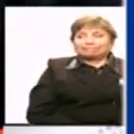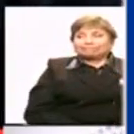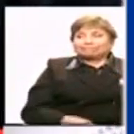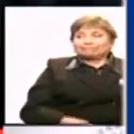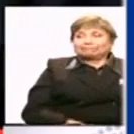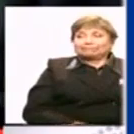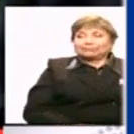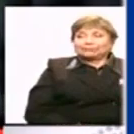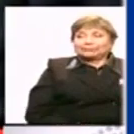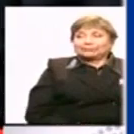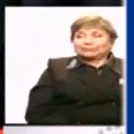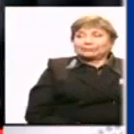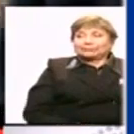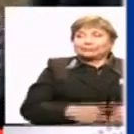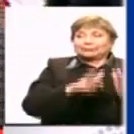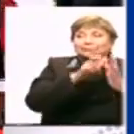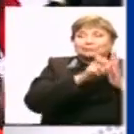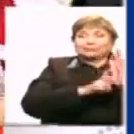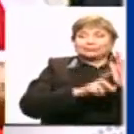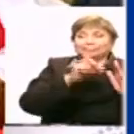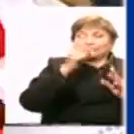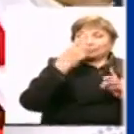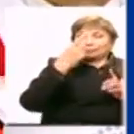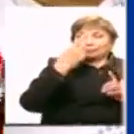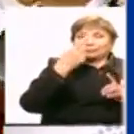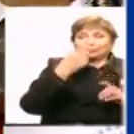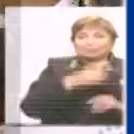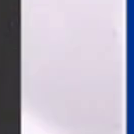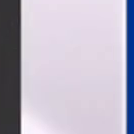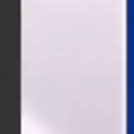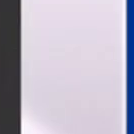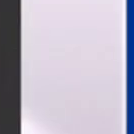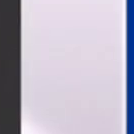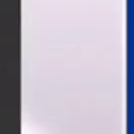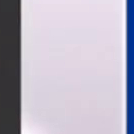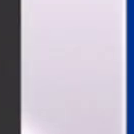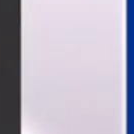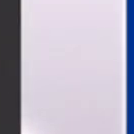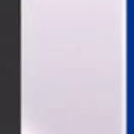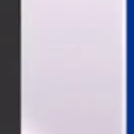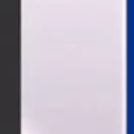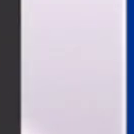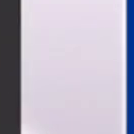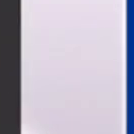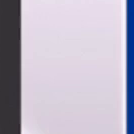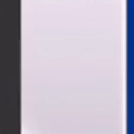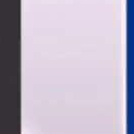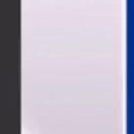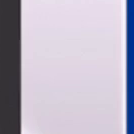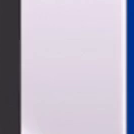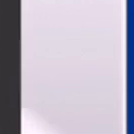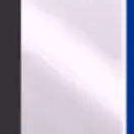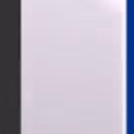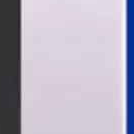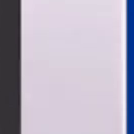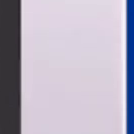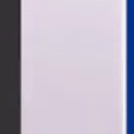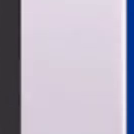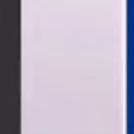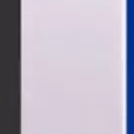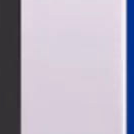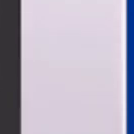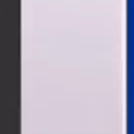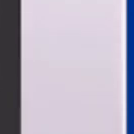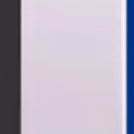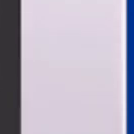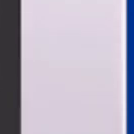una guerra sin cuartel, ¿no? Pero Betsy, esto que estás diciendo, Betsy, esto que estás diciendo que resulta razonable, es decir, que